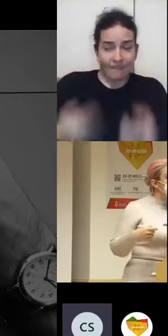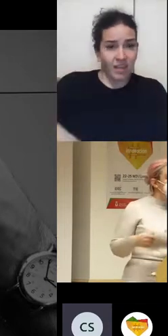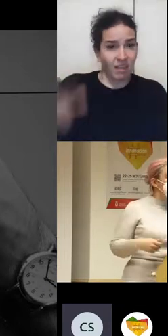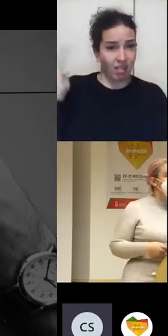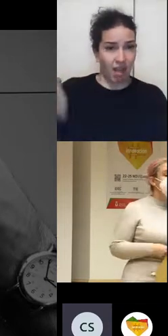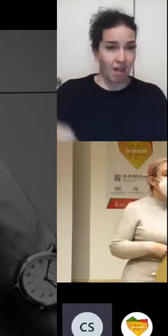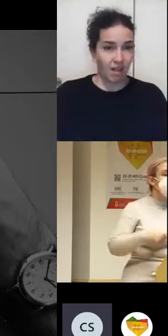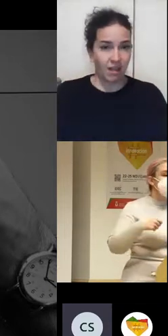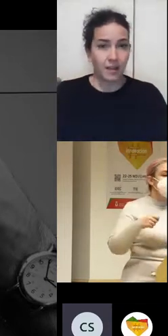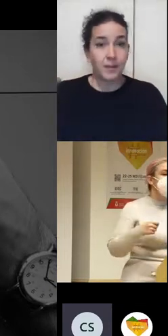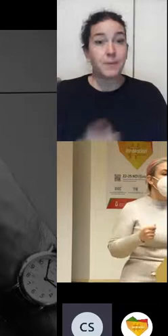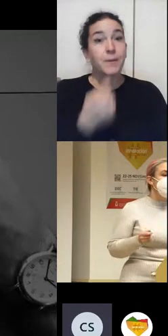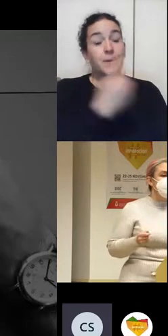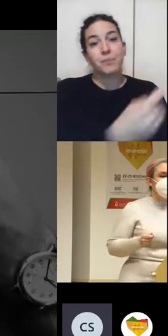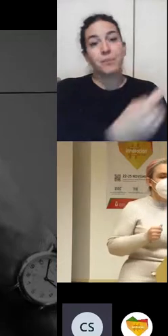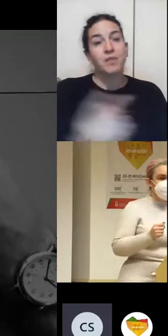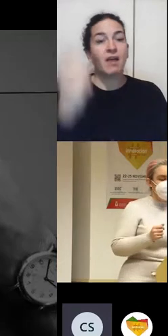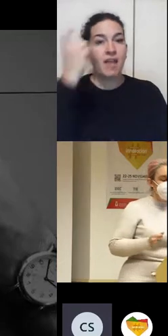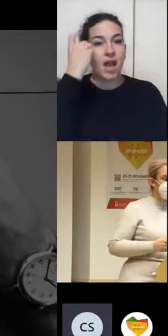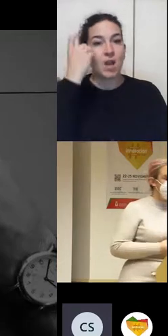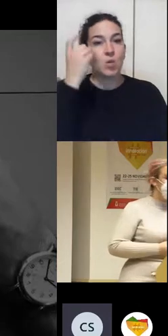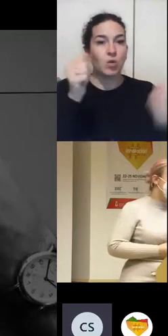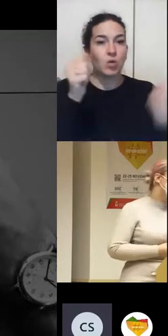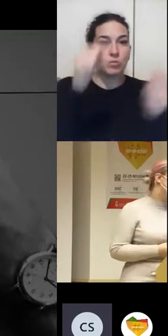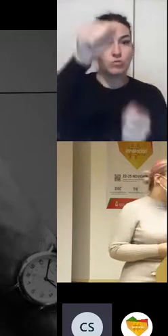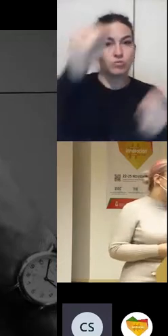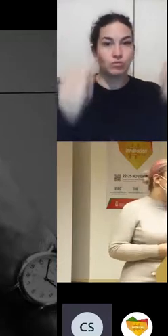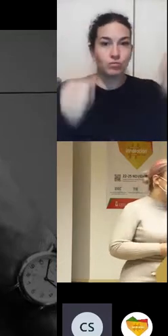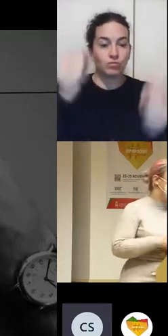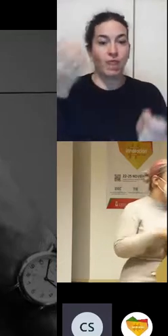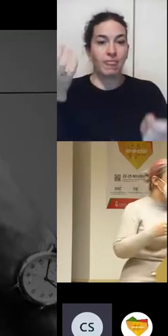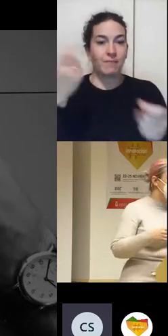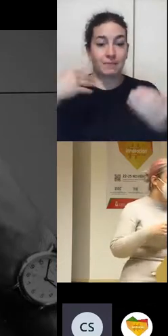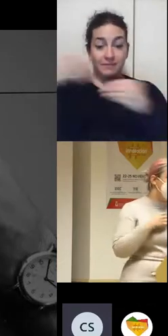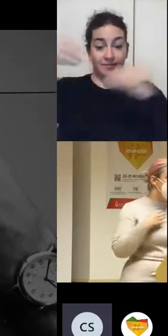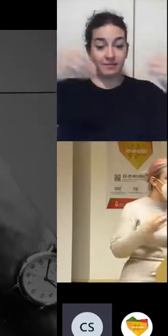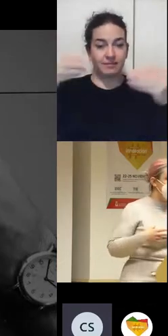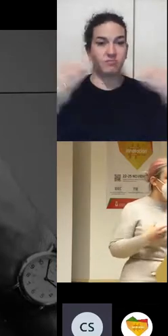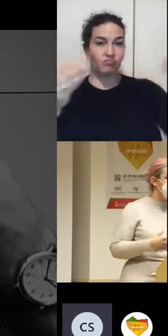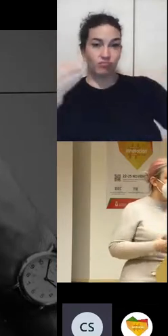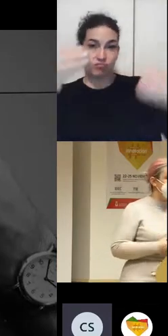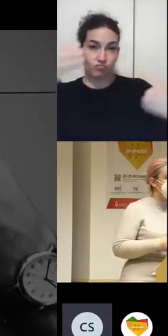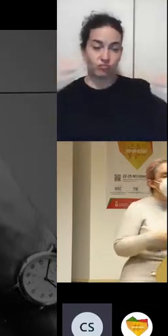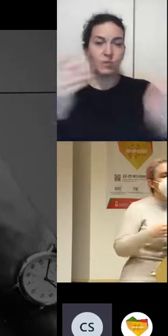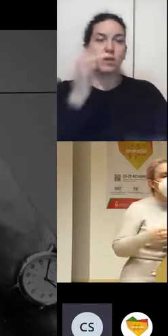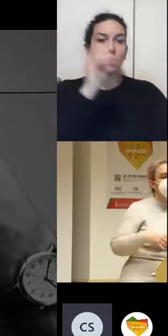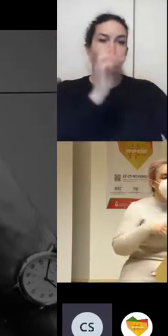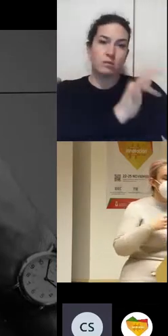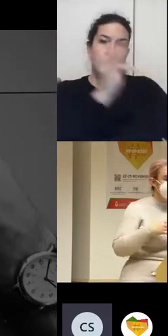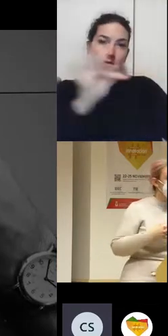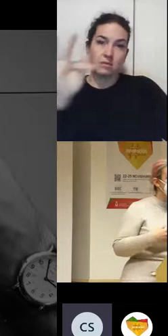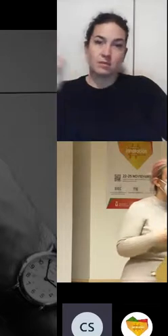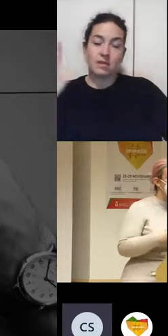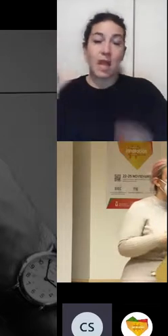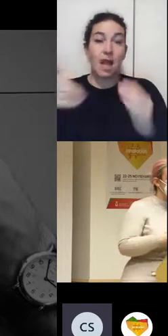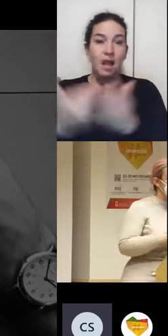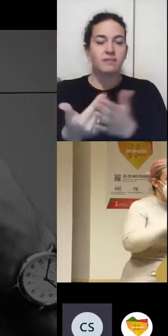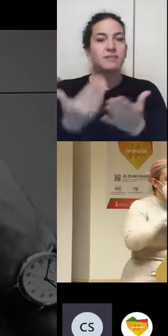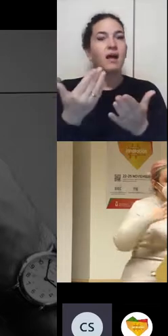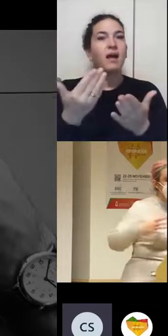Cada uno de los alumnos iba enseñando a cámara el proyecto que había llevado a cabo, y así íbamos pasando de uno a otro hasta conseguir